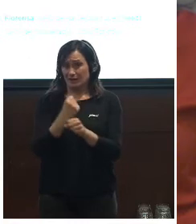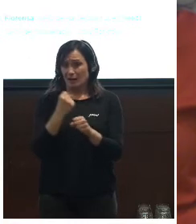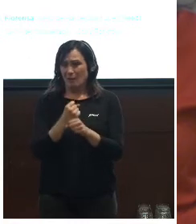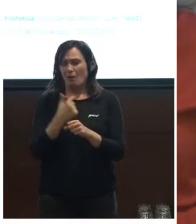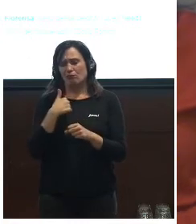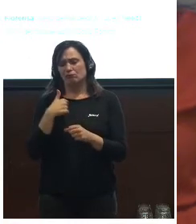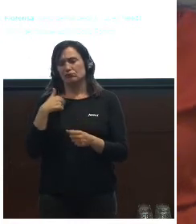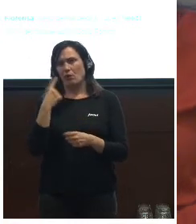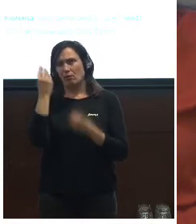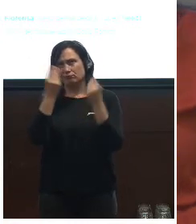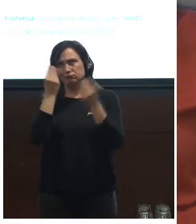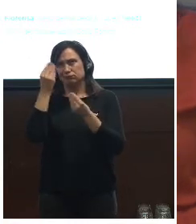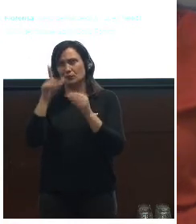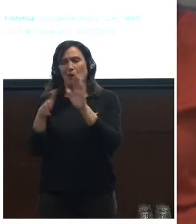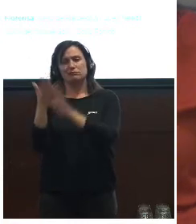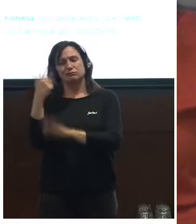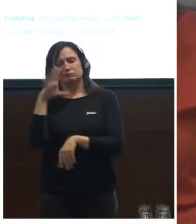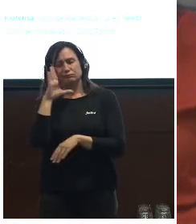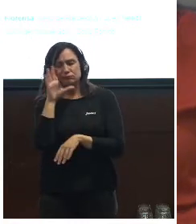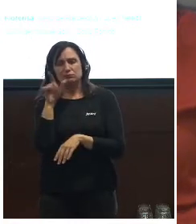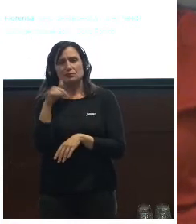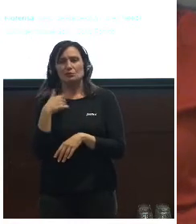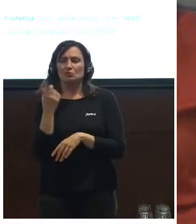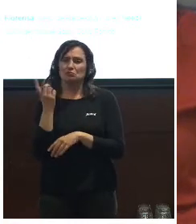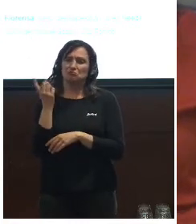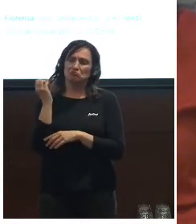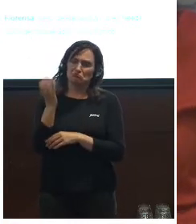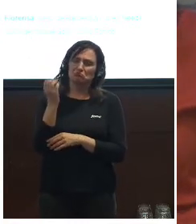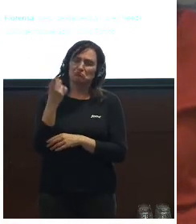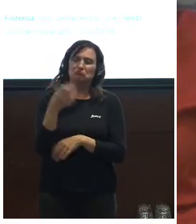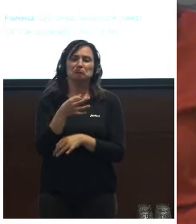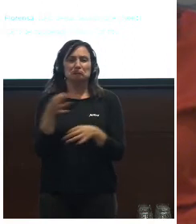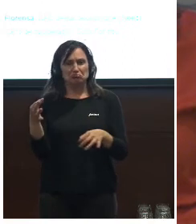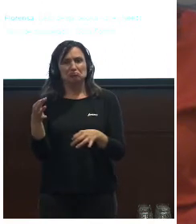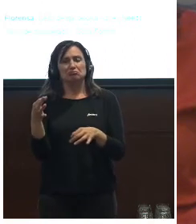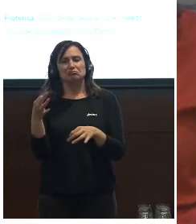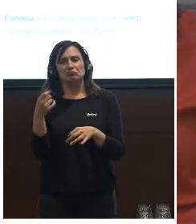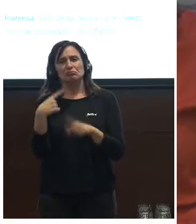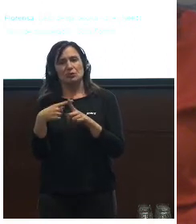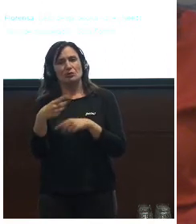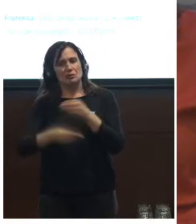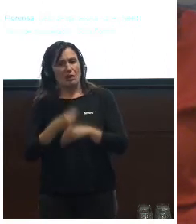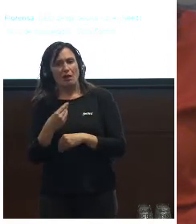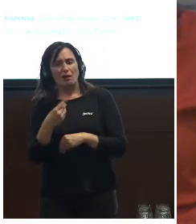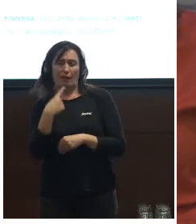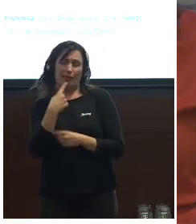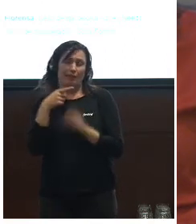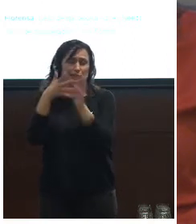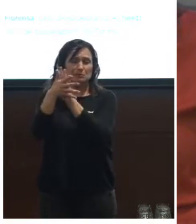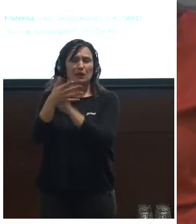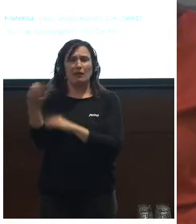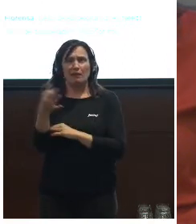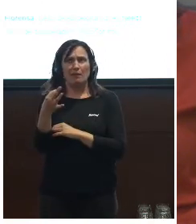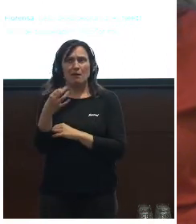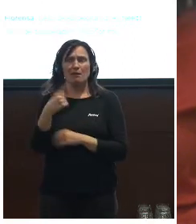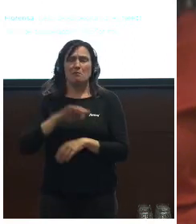actuación fantástica, correcta, bien, he dicho lo que tenía que decir, lo políticamente correcto. Y al día